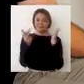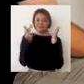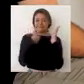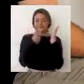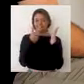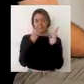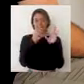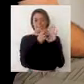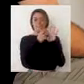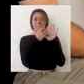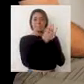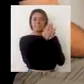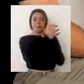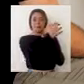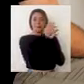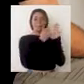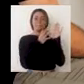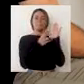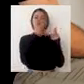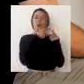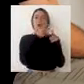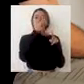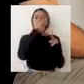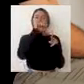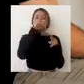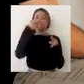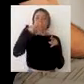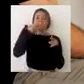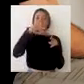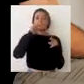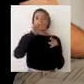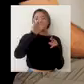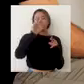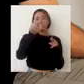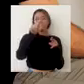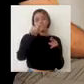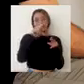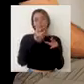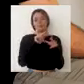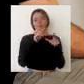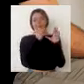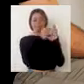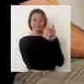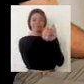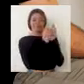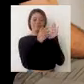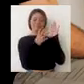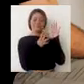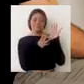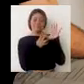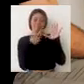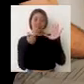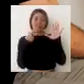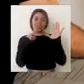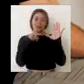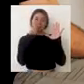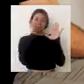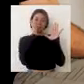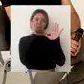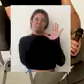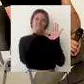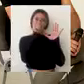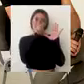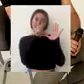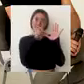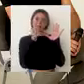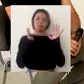unos cuadritos que se llaman viñetas y que hablan a través de unos globos de texto, ¿cierto? Es como la idea general que tenemos